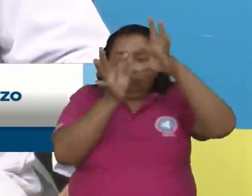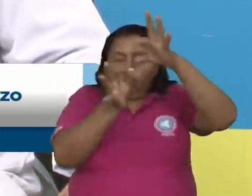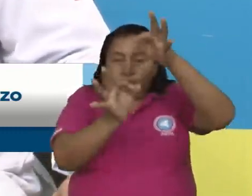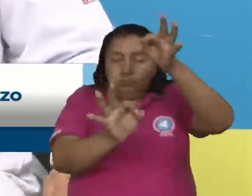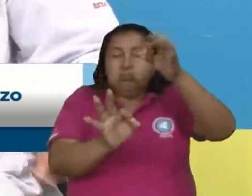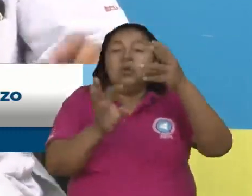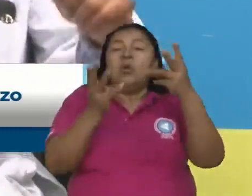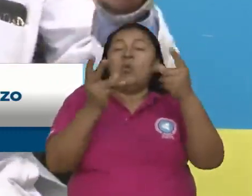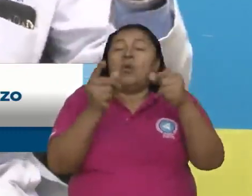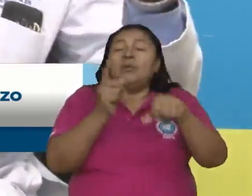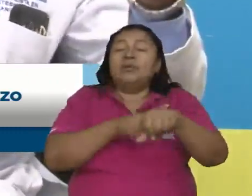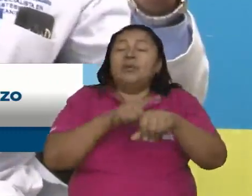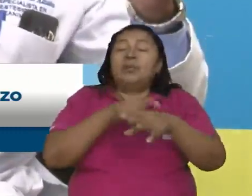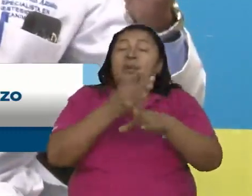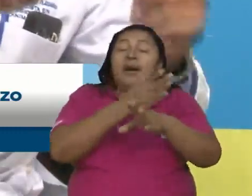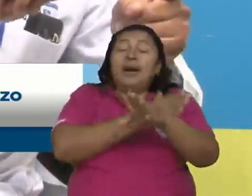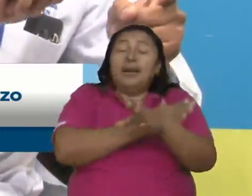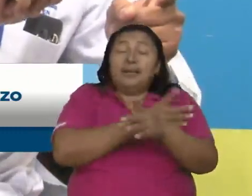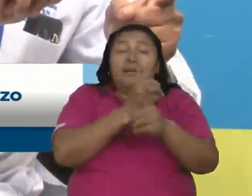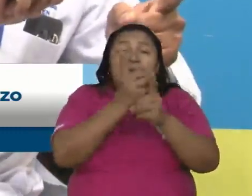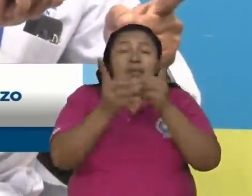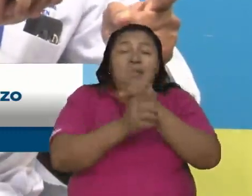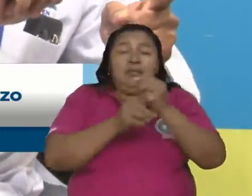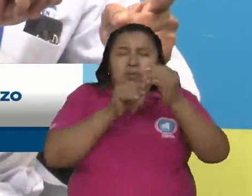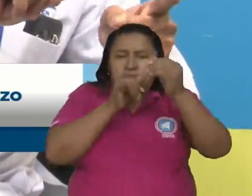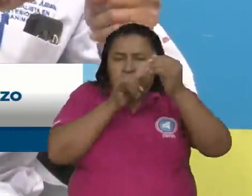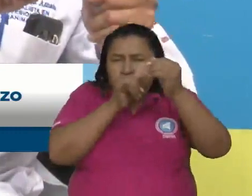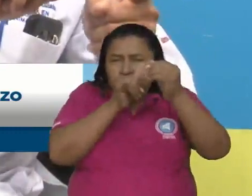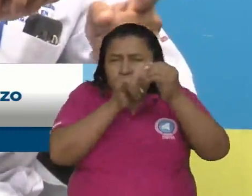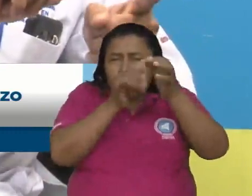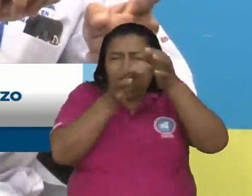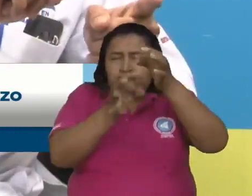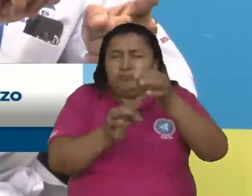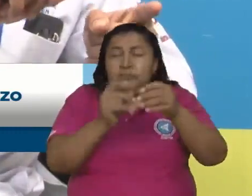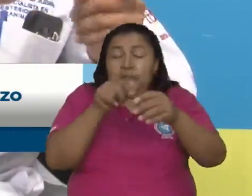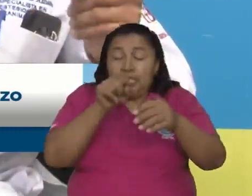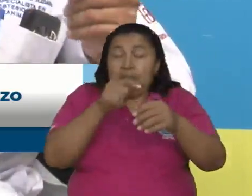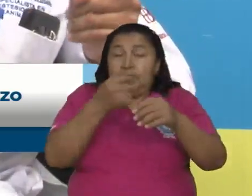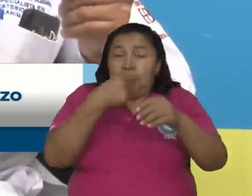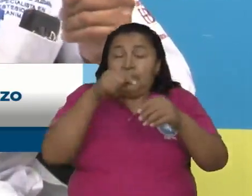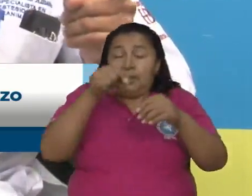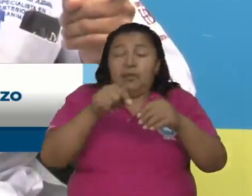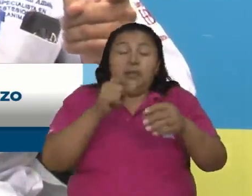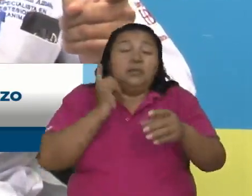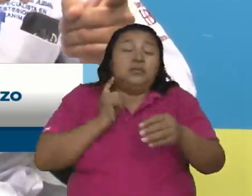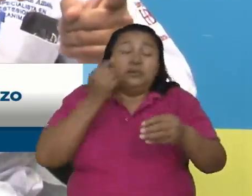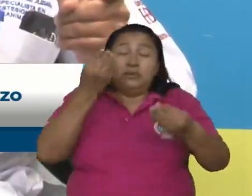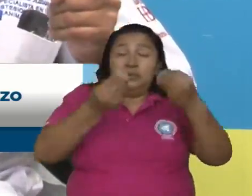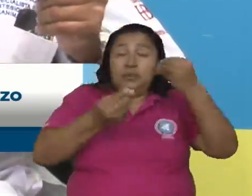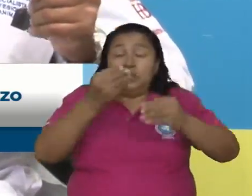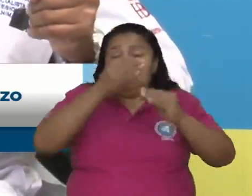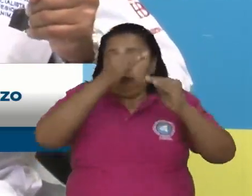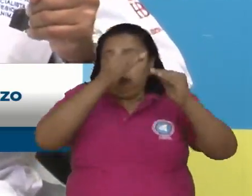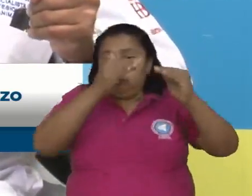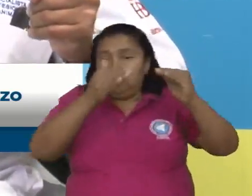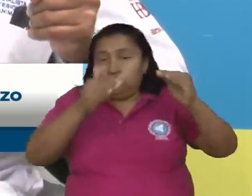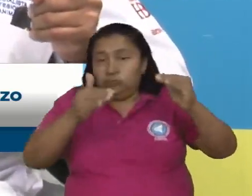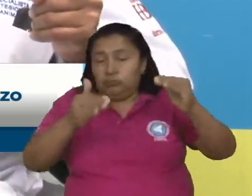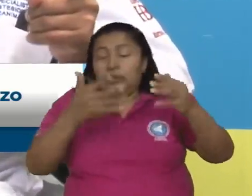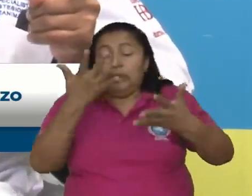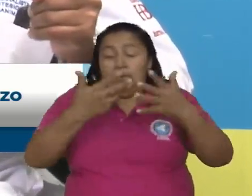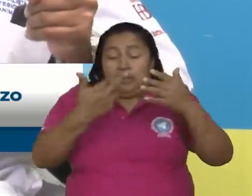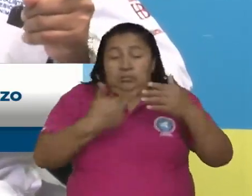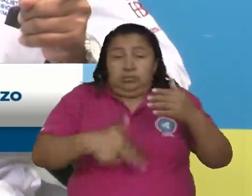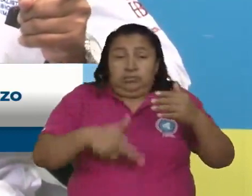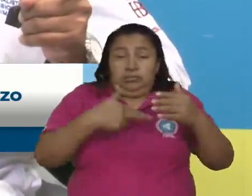tiempo antes debe de ponerse la última dosis de ese medicamento, porque ese medicamento la tendencia va a ser es que me dé hemorragia, que